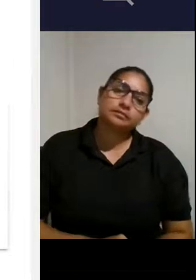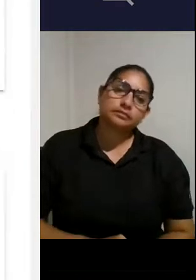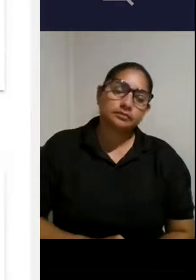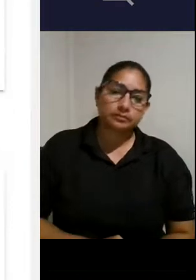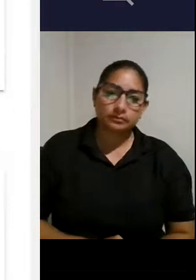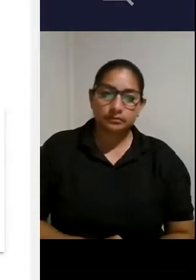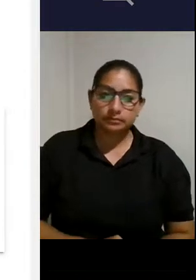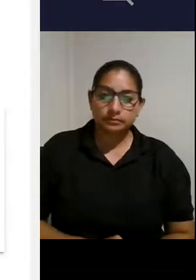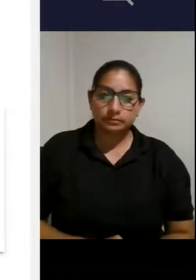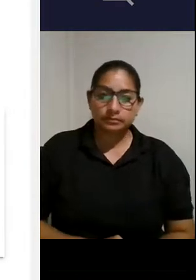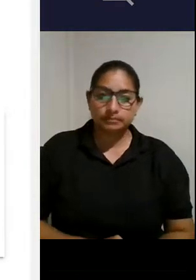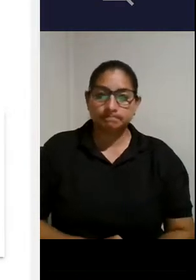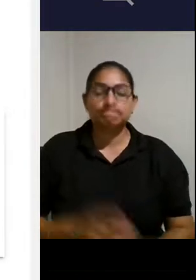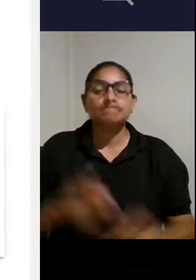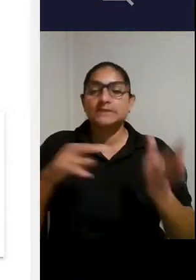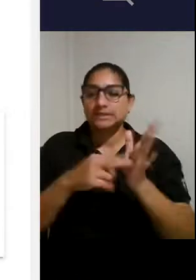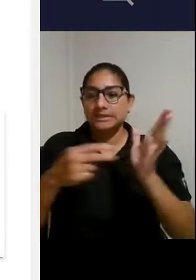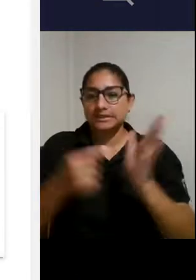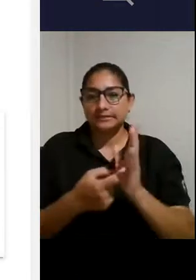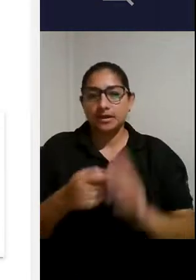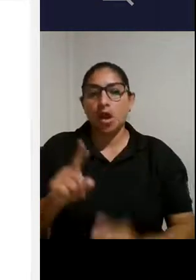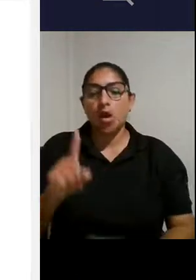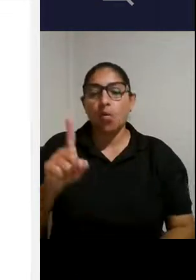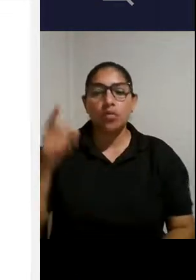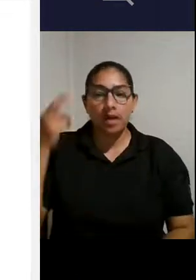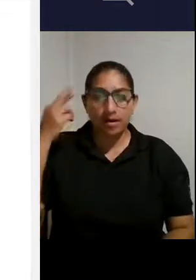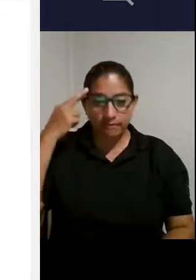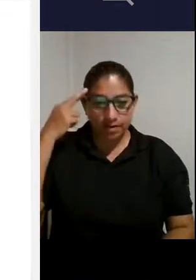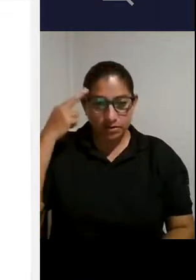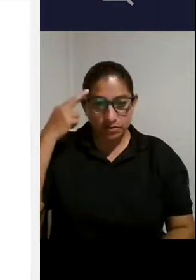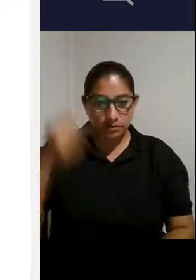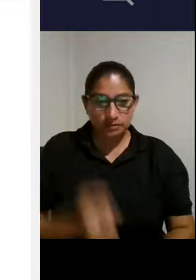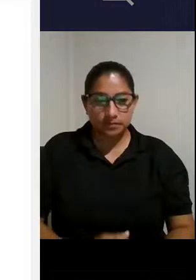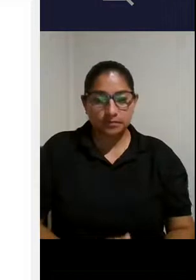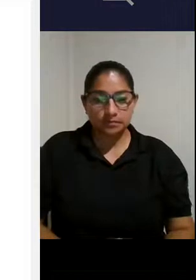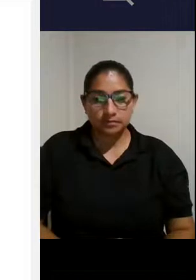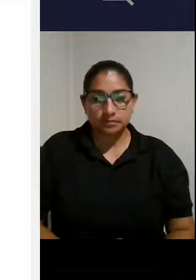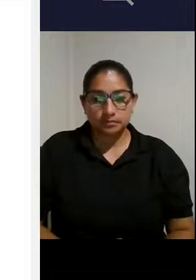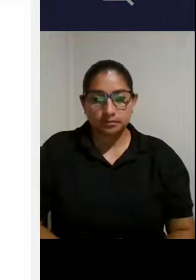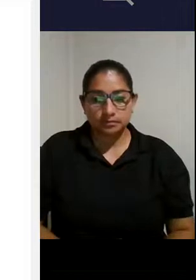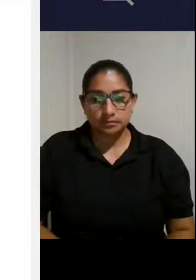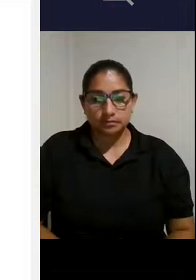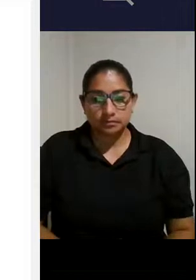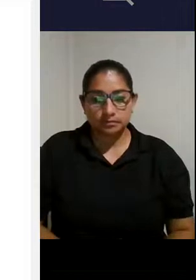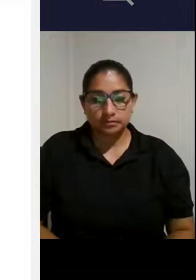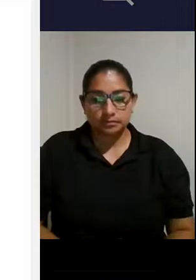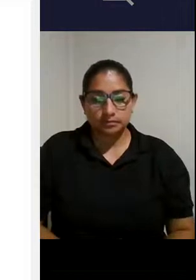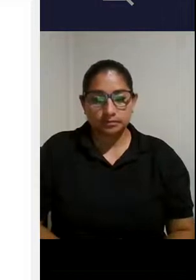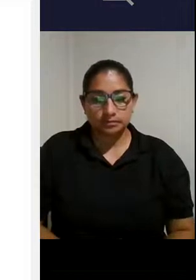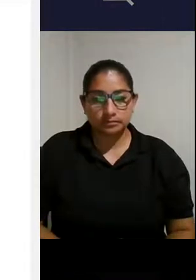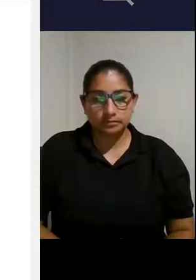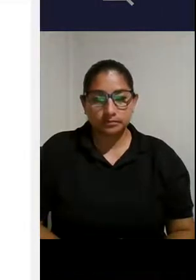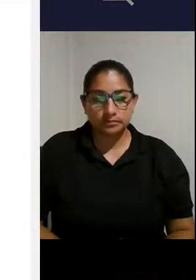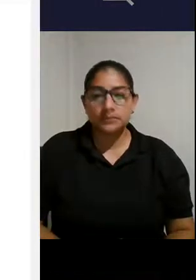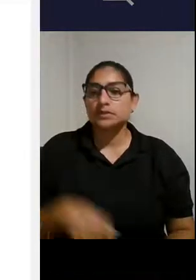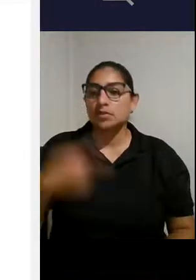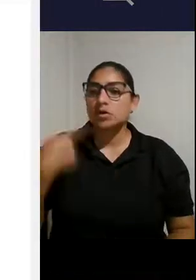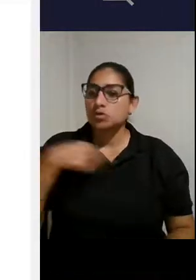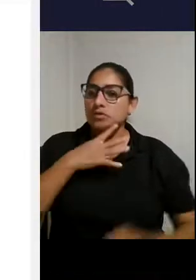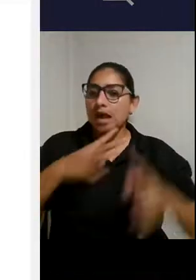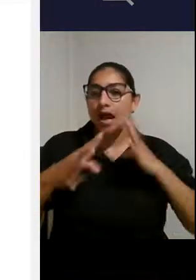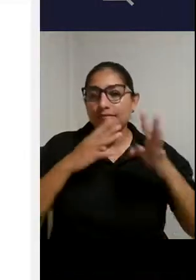una razón, va a ser una razón, dame un segundito aquí. Y cuando hablamos de razón,